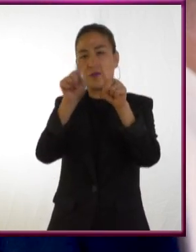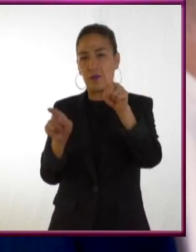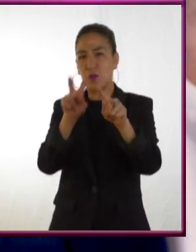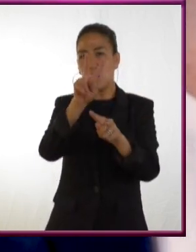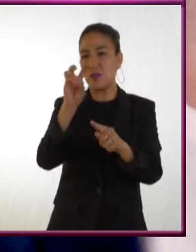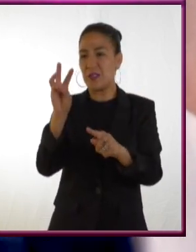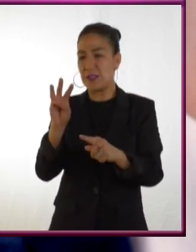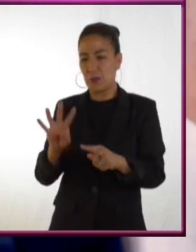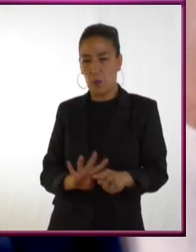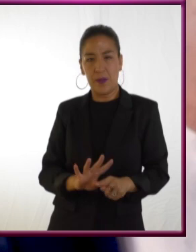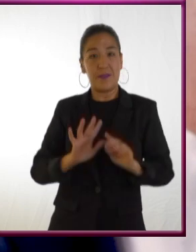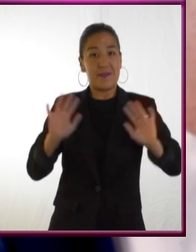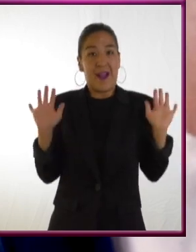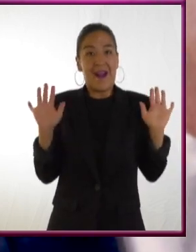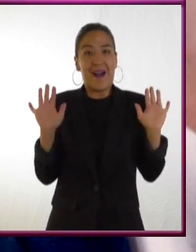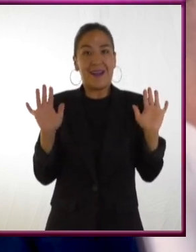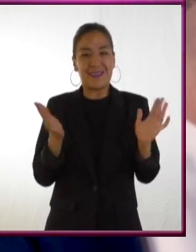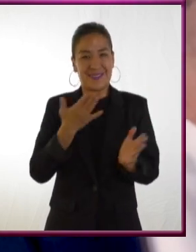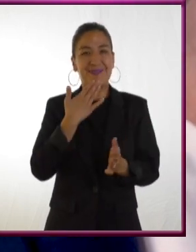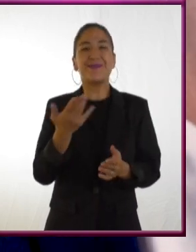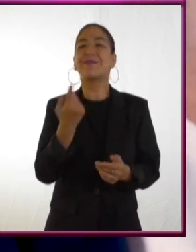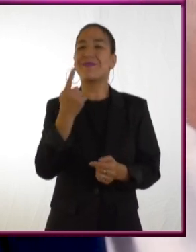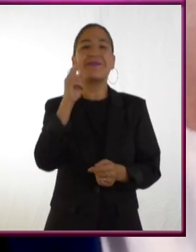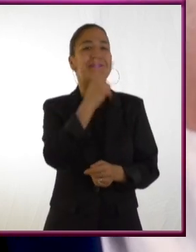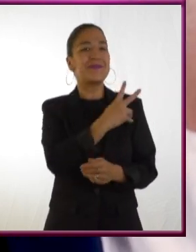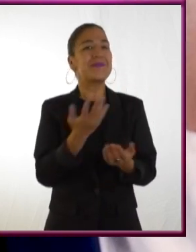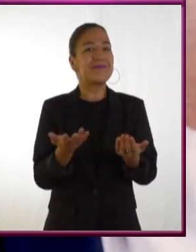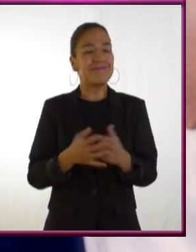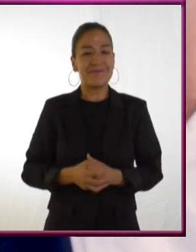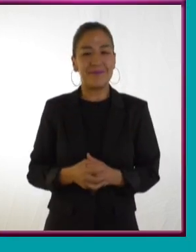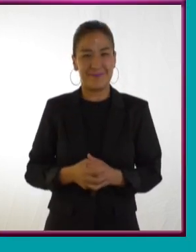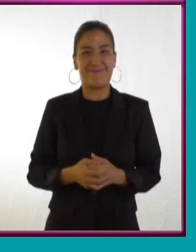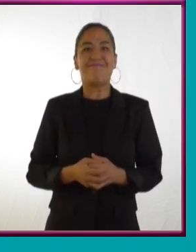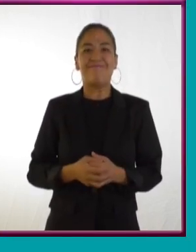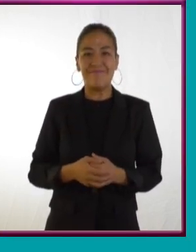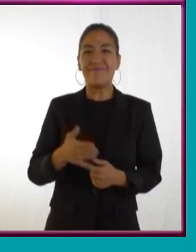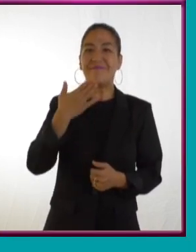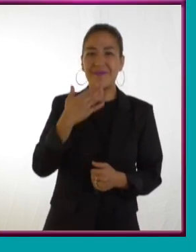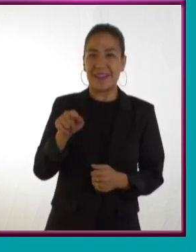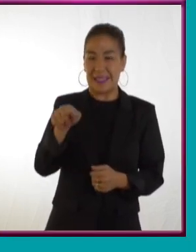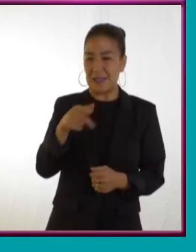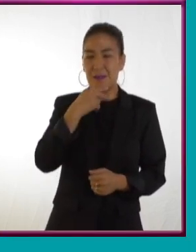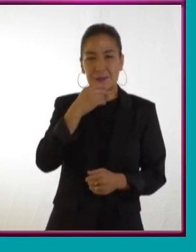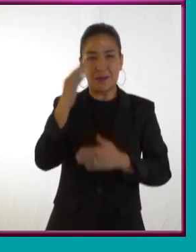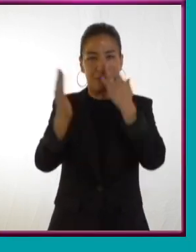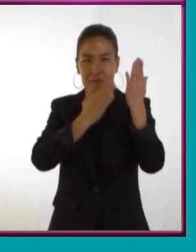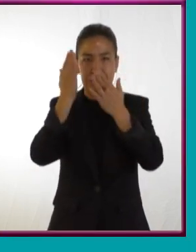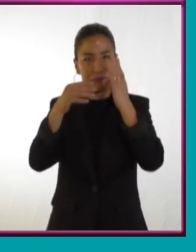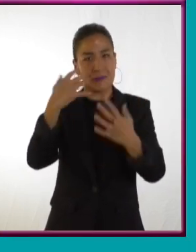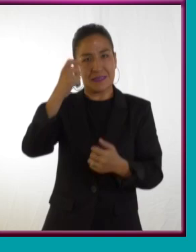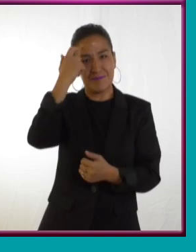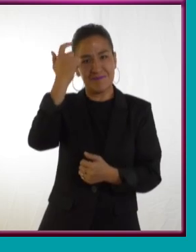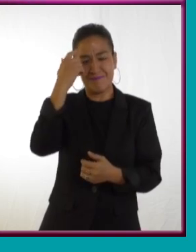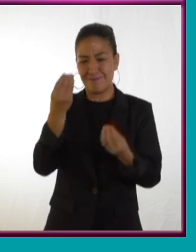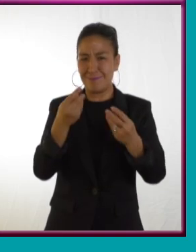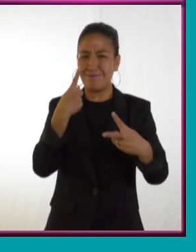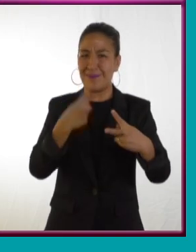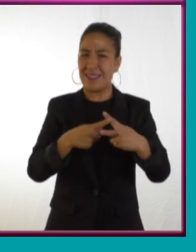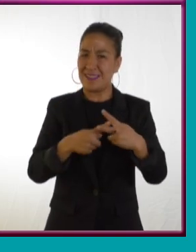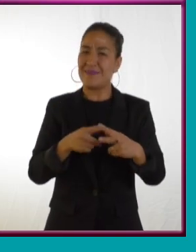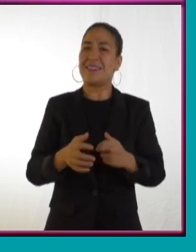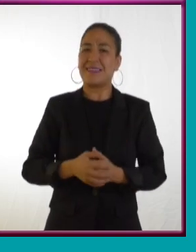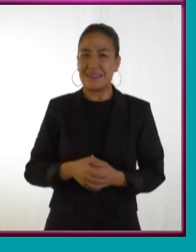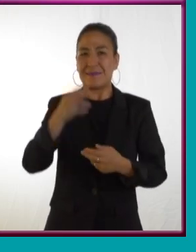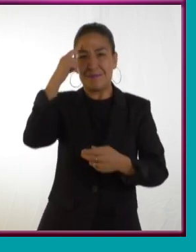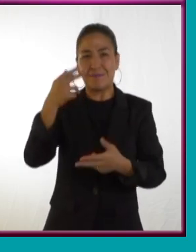2, el 3 y el 4. Ya quedó, Dismana. ¿Qué te parece? No, hombre, sí que Euler tenía pensamiento